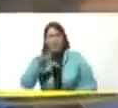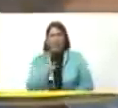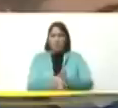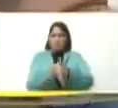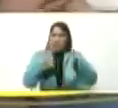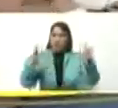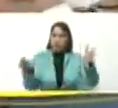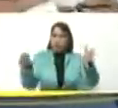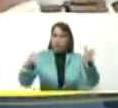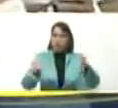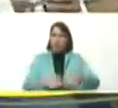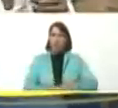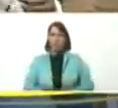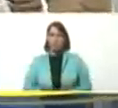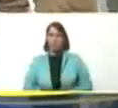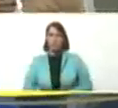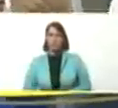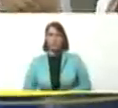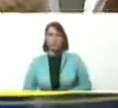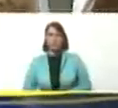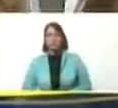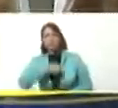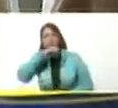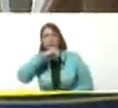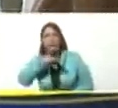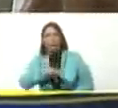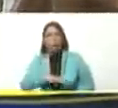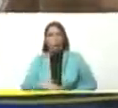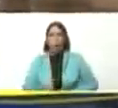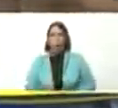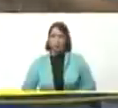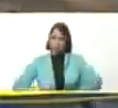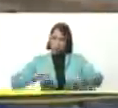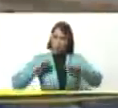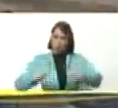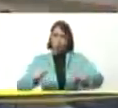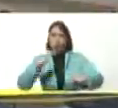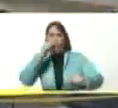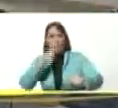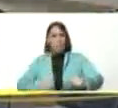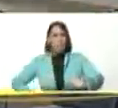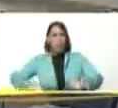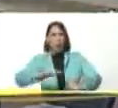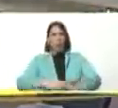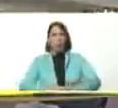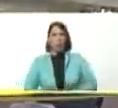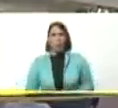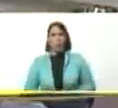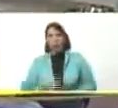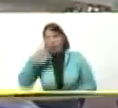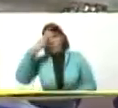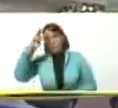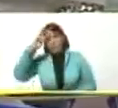grande, además, de la historia bravía de los pueblos de